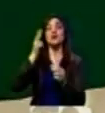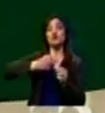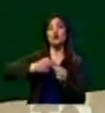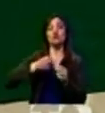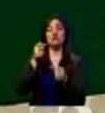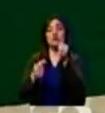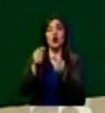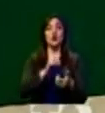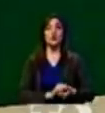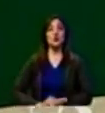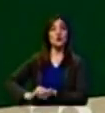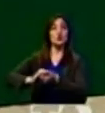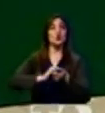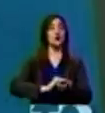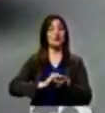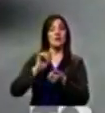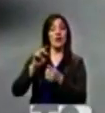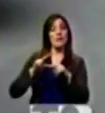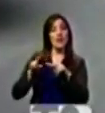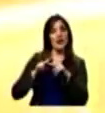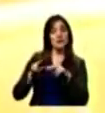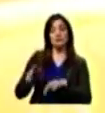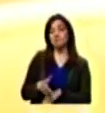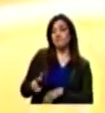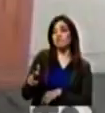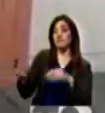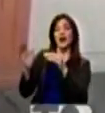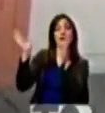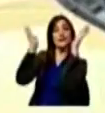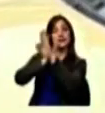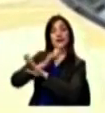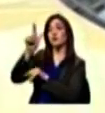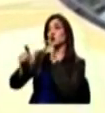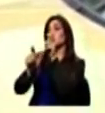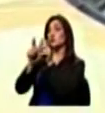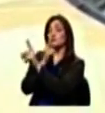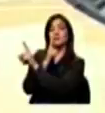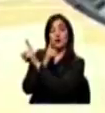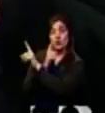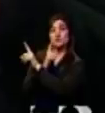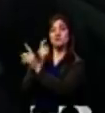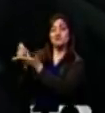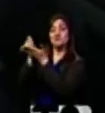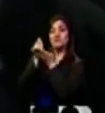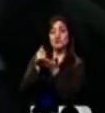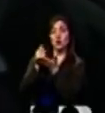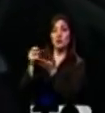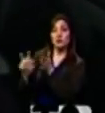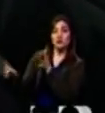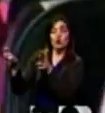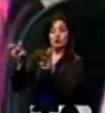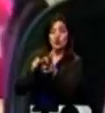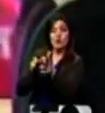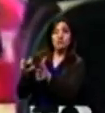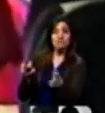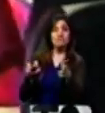vehículos solidarios. Una unidad de taxi acudirá de manera gratuita a la vivienda de la persona con discapacidad y le ayudará en su movilización hasta